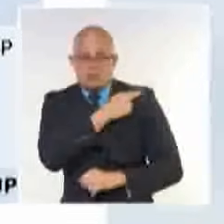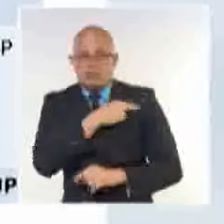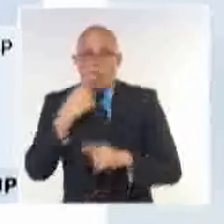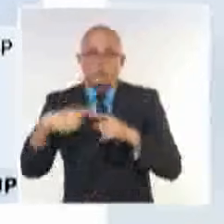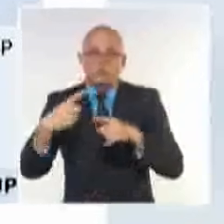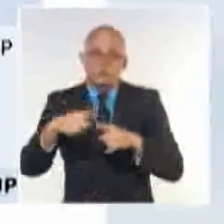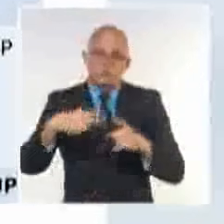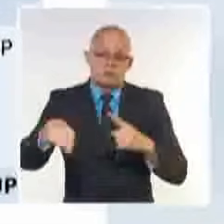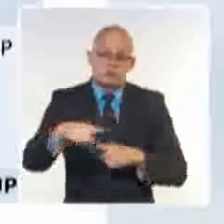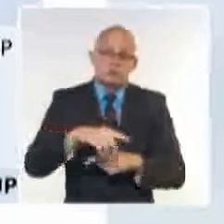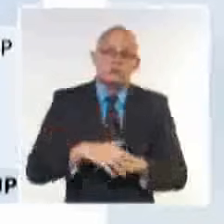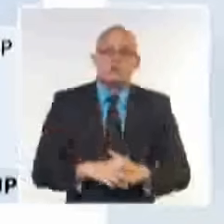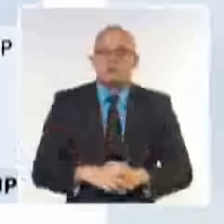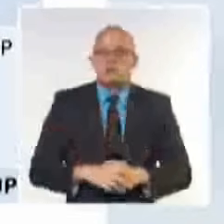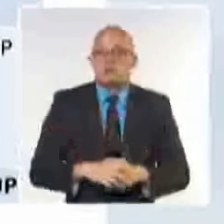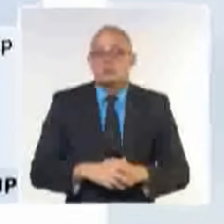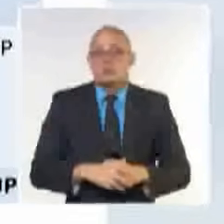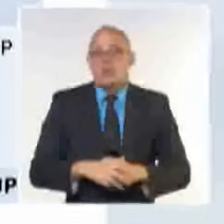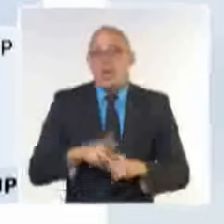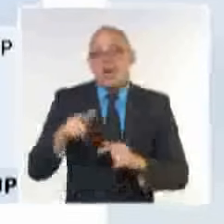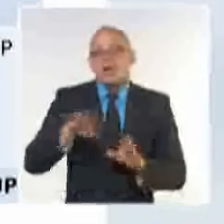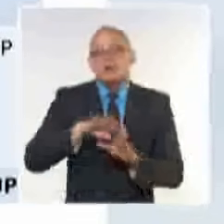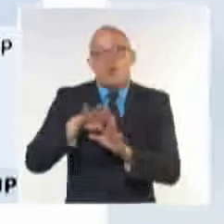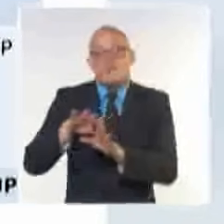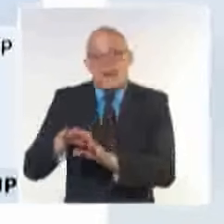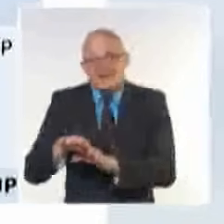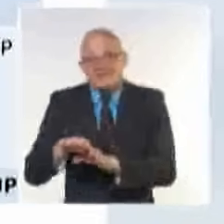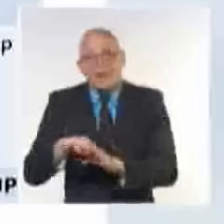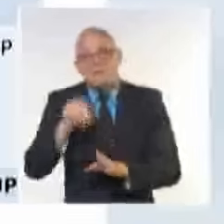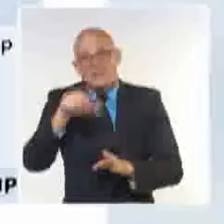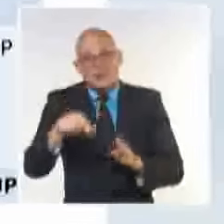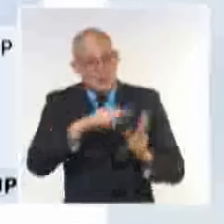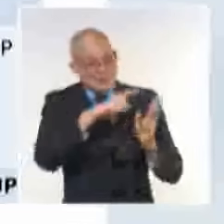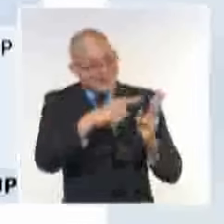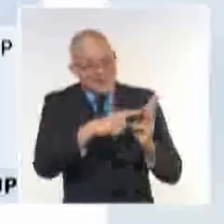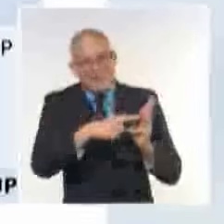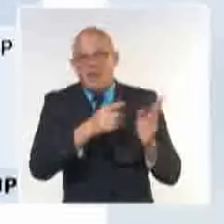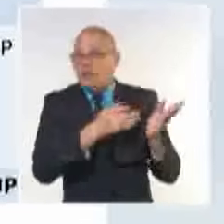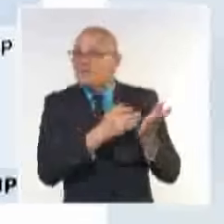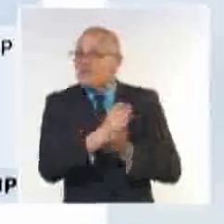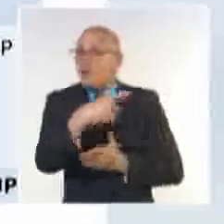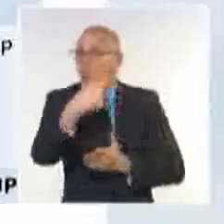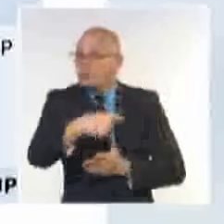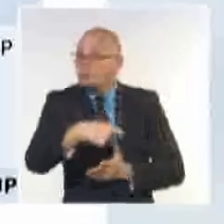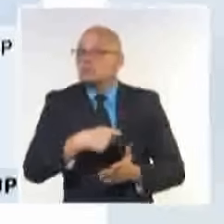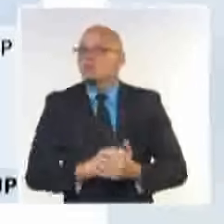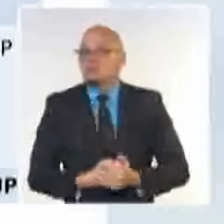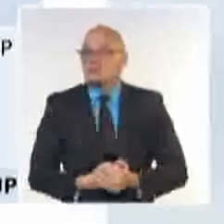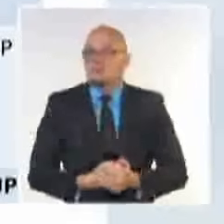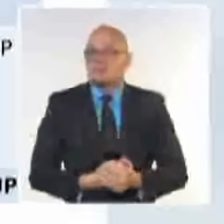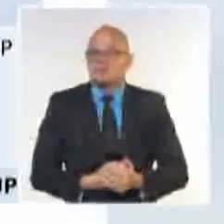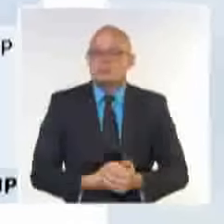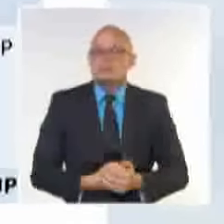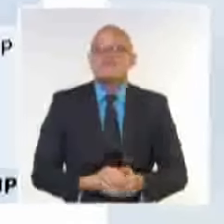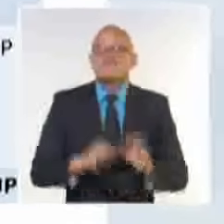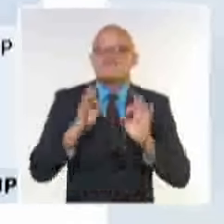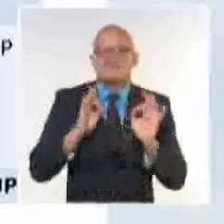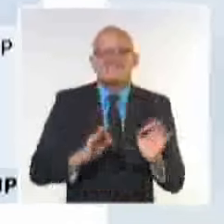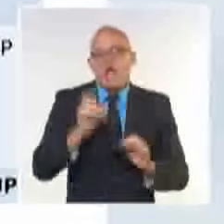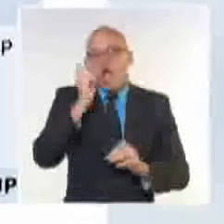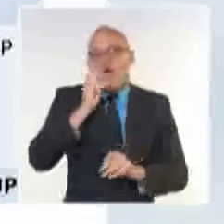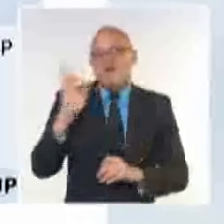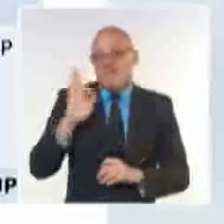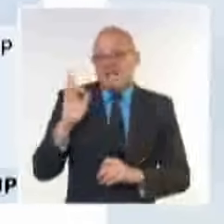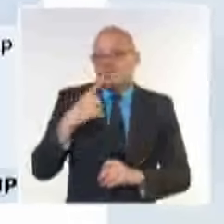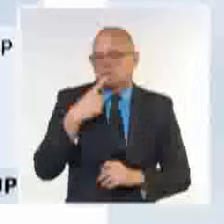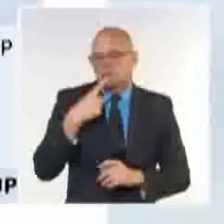eso fiscal es independiente al proceso penal. Coincidió temporalmente una verificación fiscal sectorializada que hicimos a las entidades del